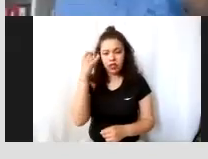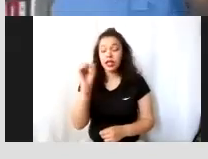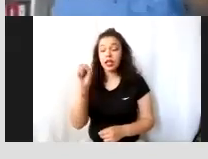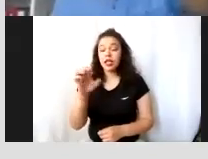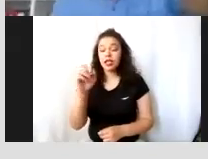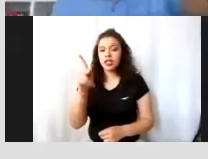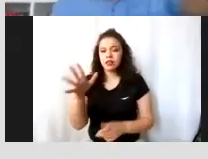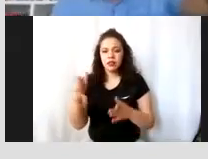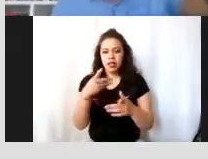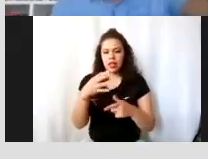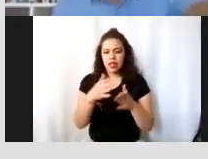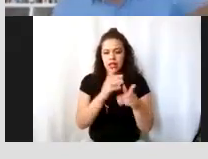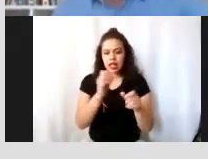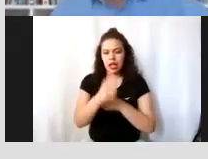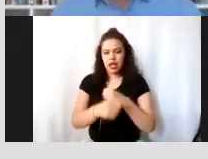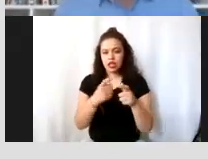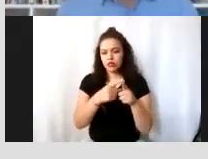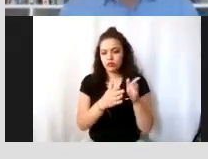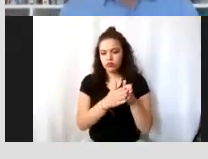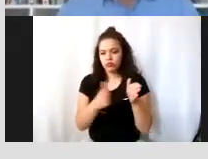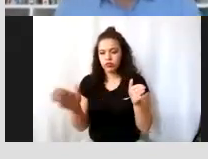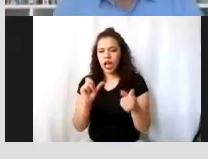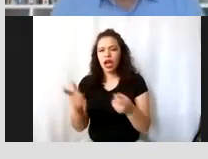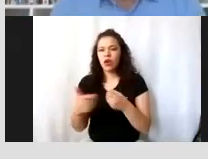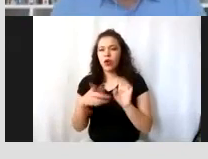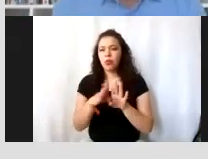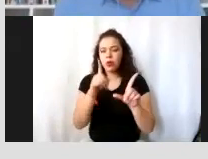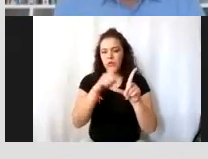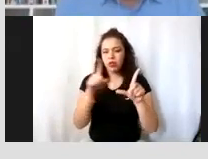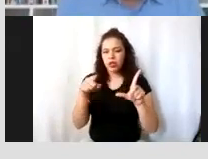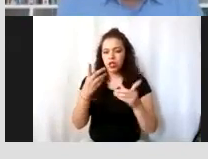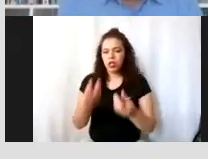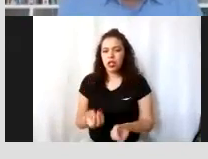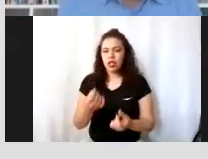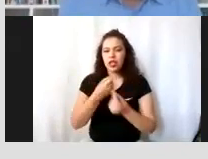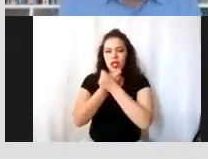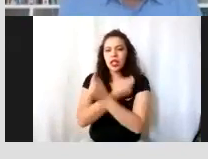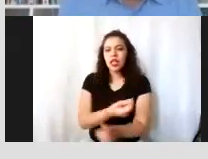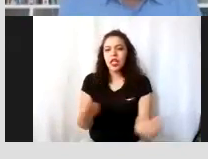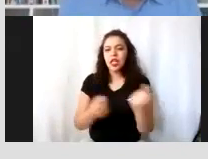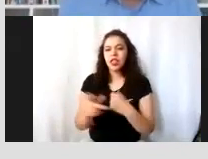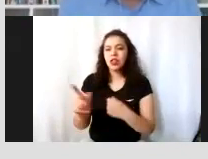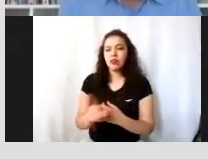el ciclo que se le mande como una estadística de cuántos de nuestros niños pertenecen a